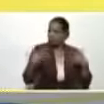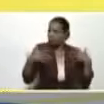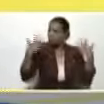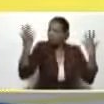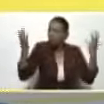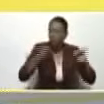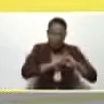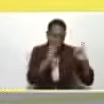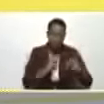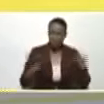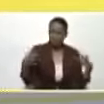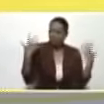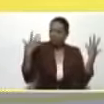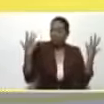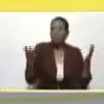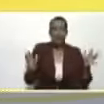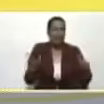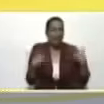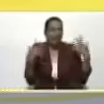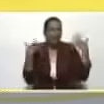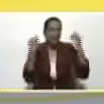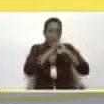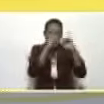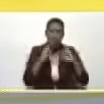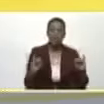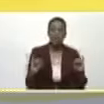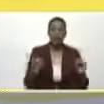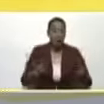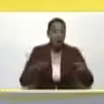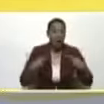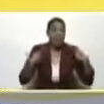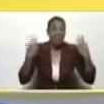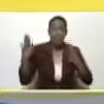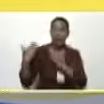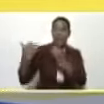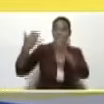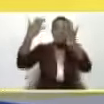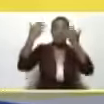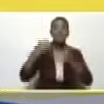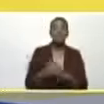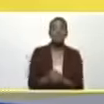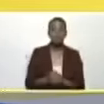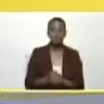la felicidad a la alegría a la vida y a la